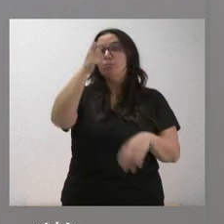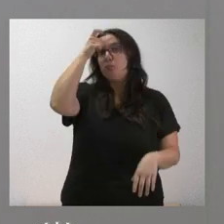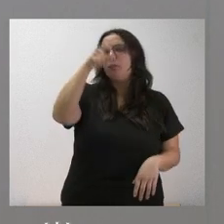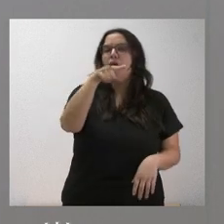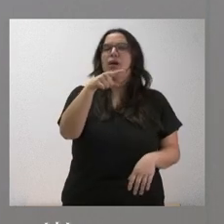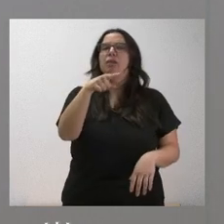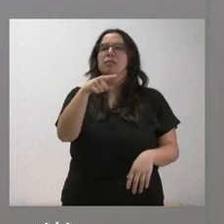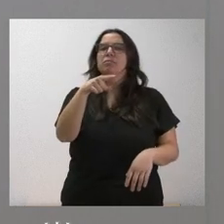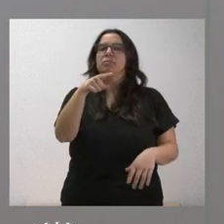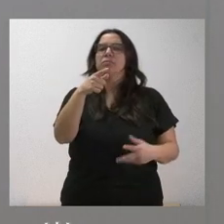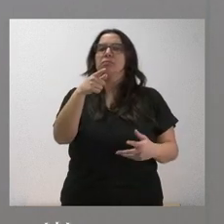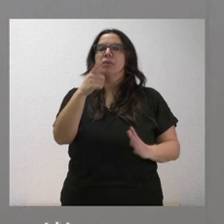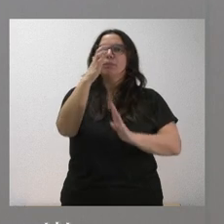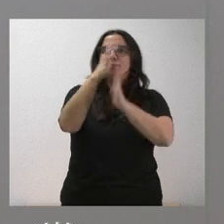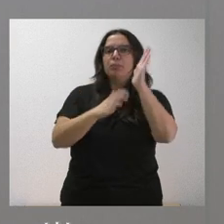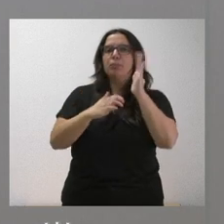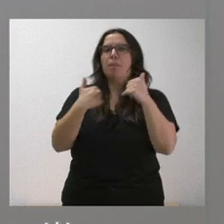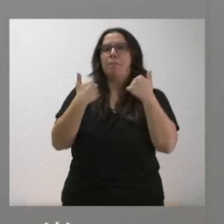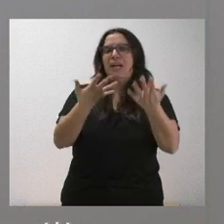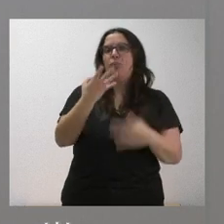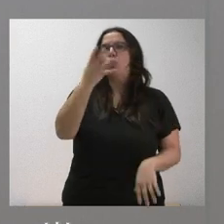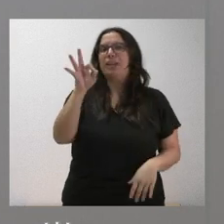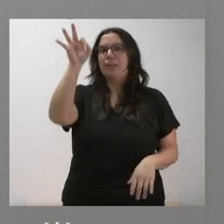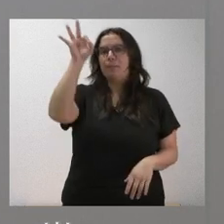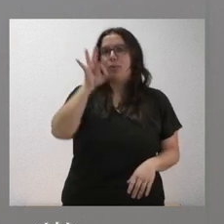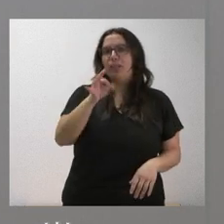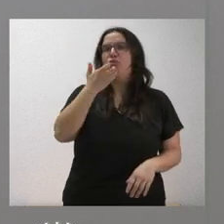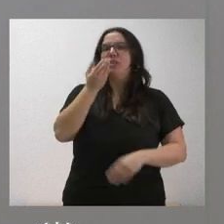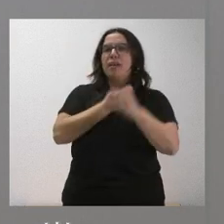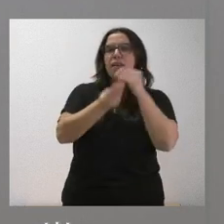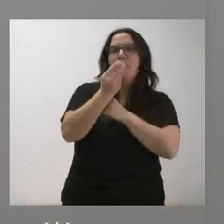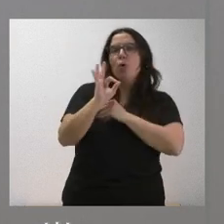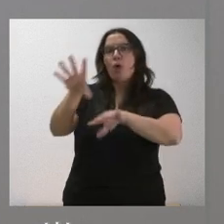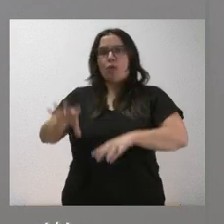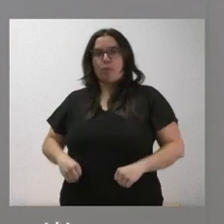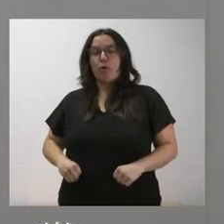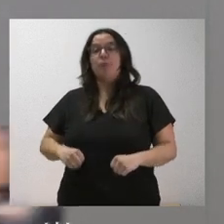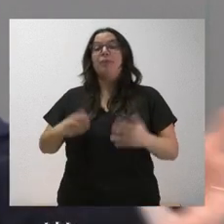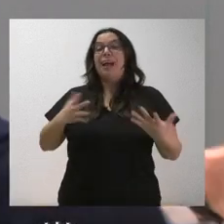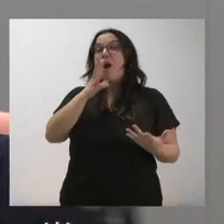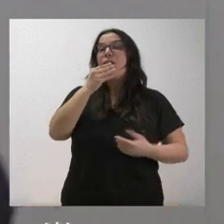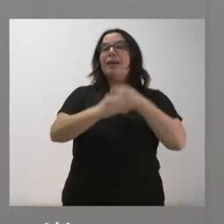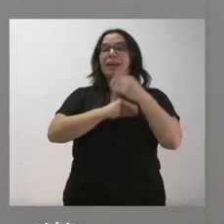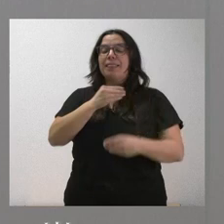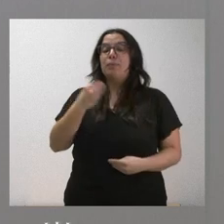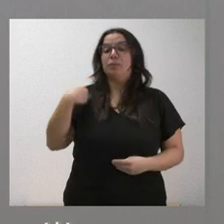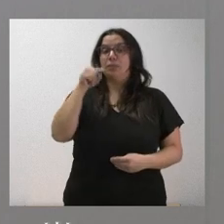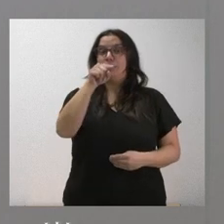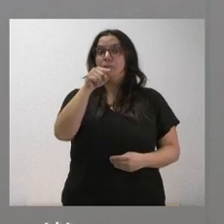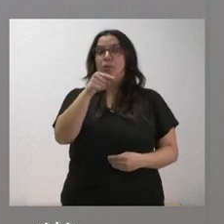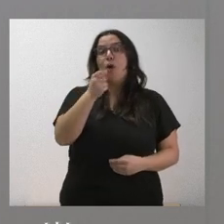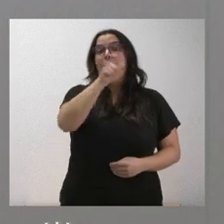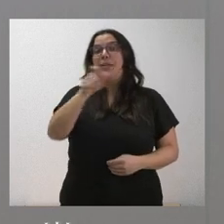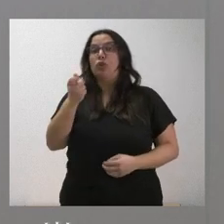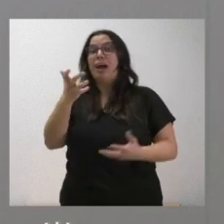incremento en la deducción fiscal de un 40% por nacimiento o adopción lo que hacemos ahora es ampliar el número de personas